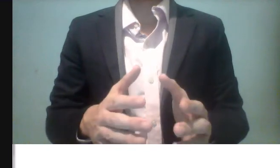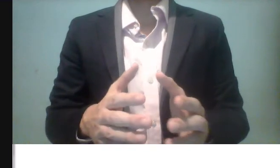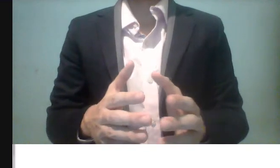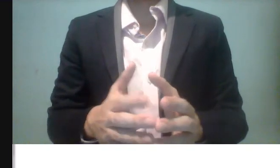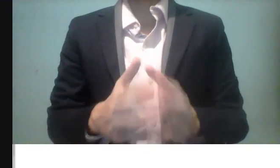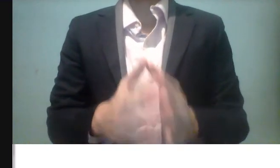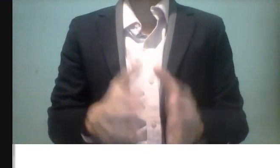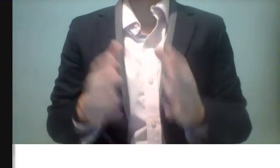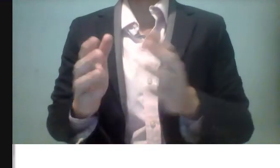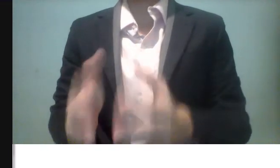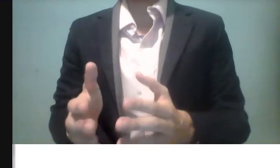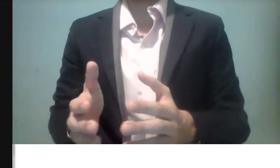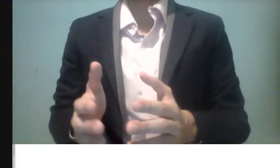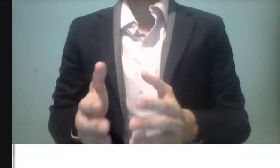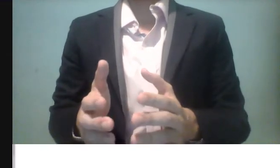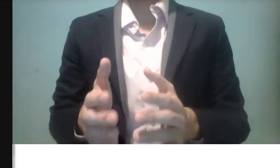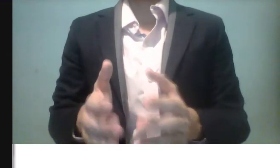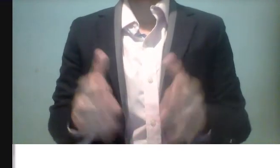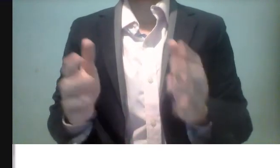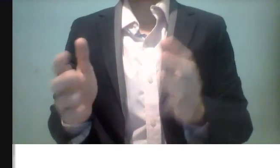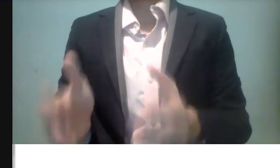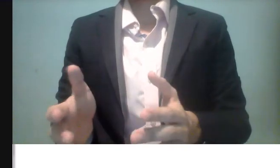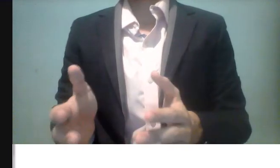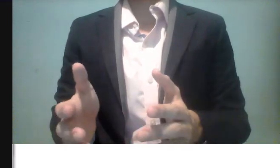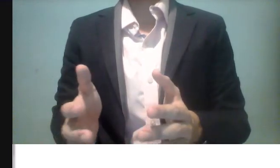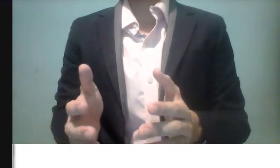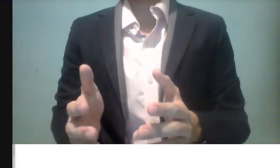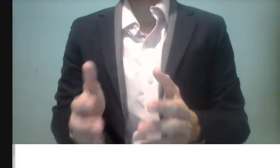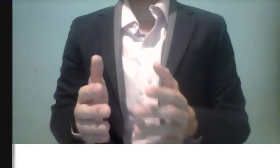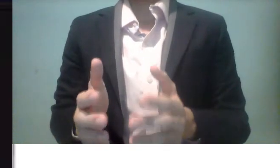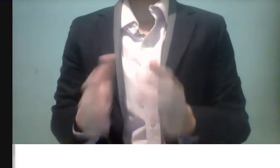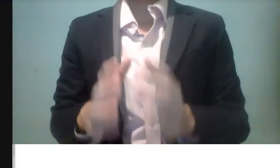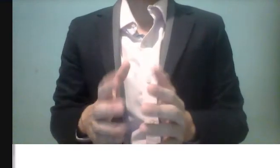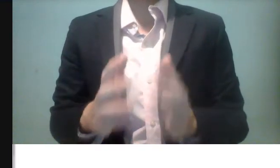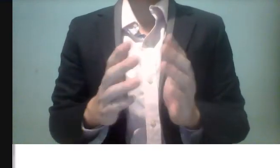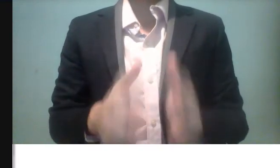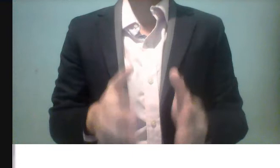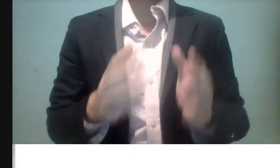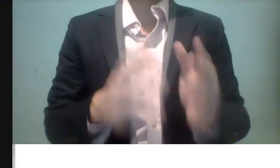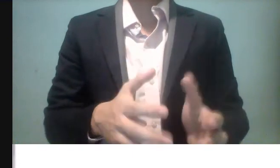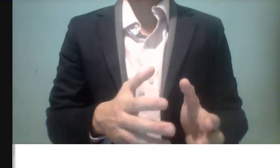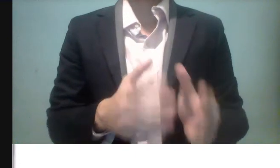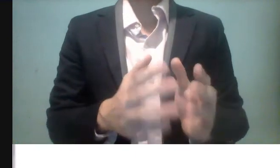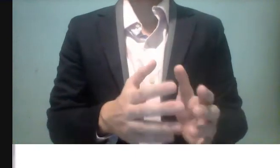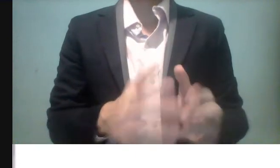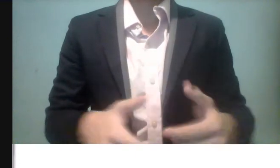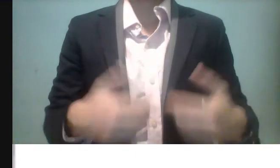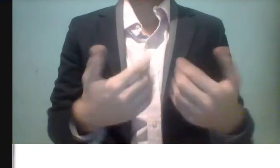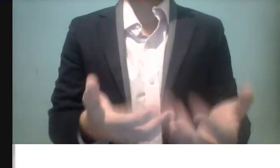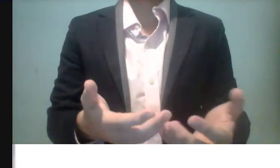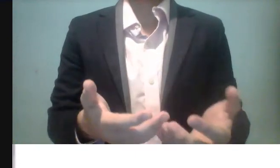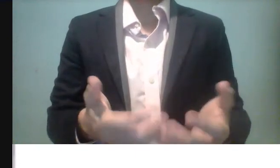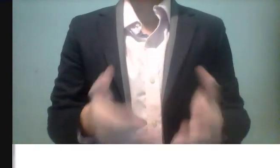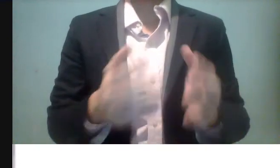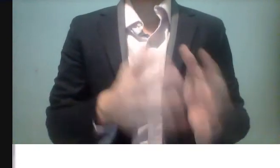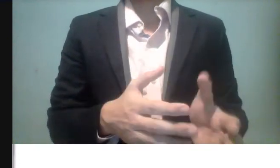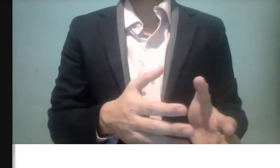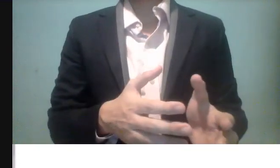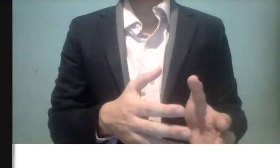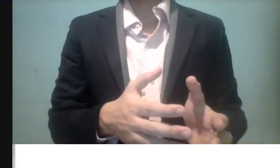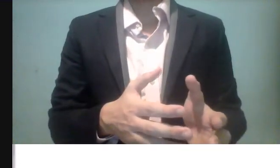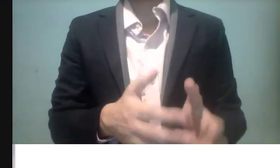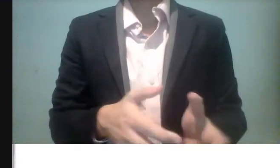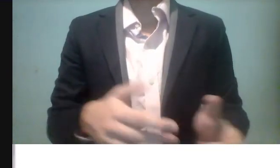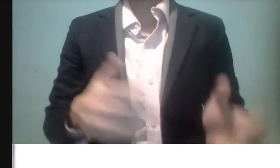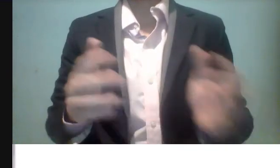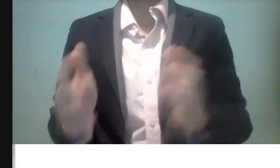realizando todo el trabajo posible para encontrar este tipo de actividades está dejando un margen de maniobra prácticamente nulo a personajes